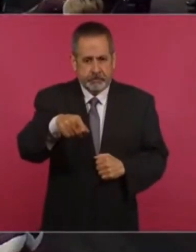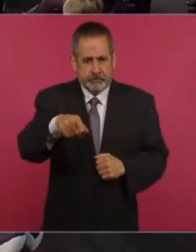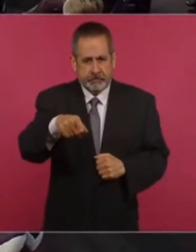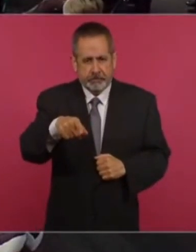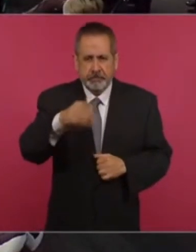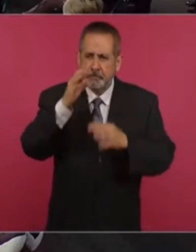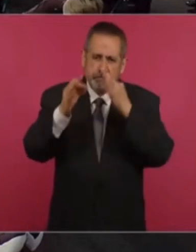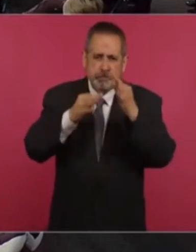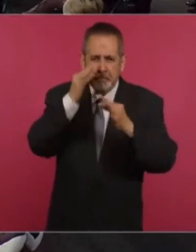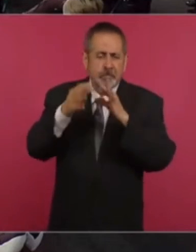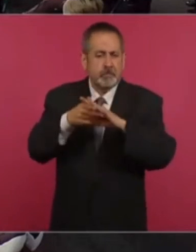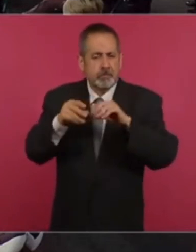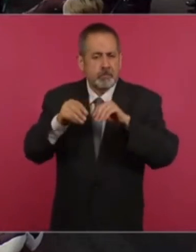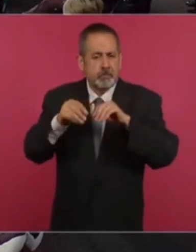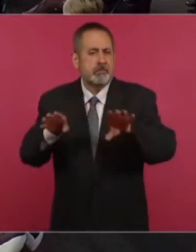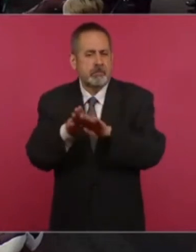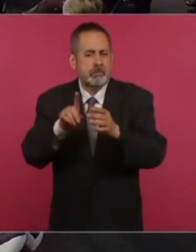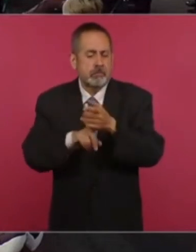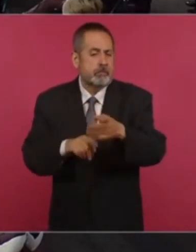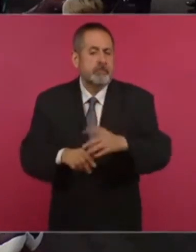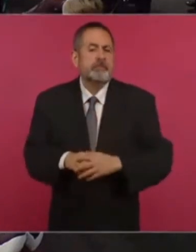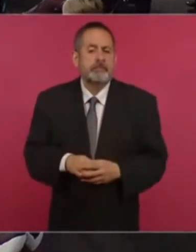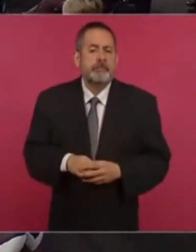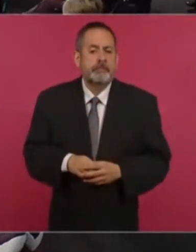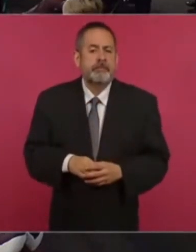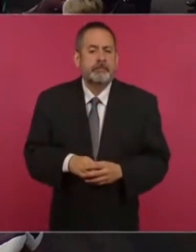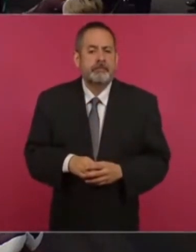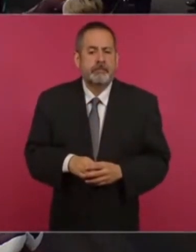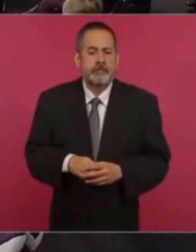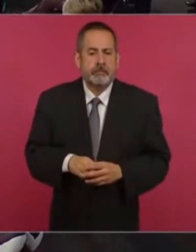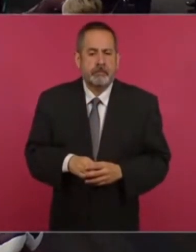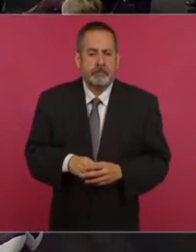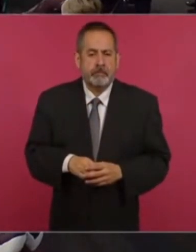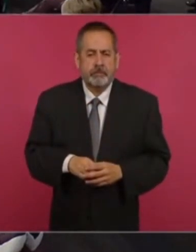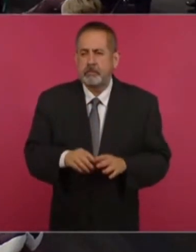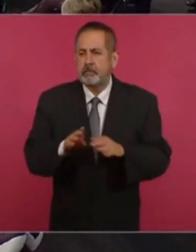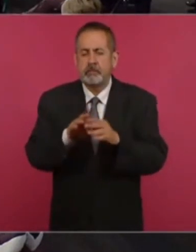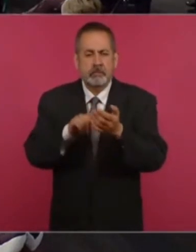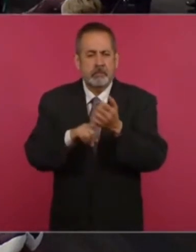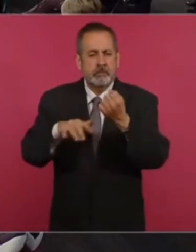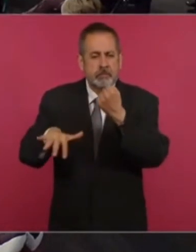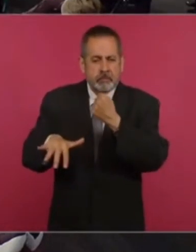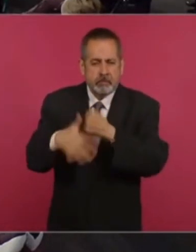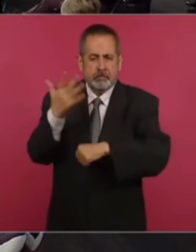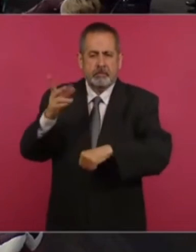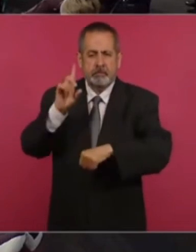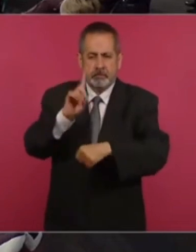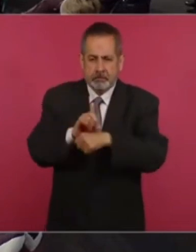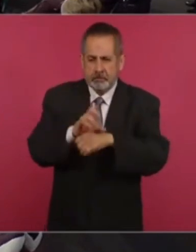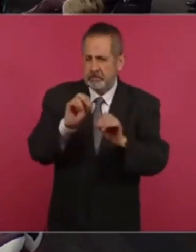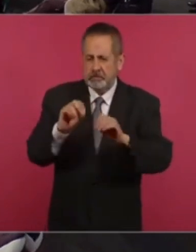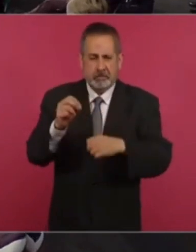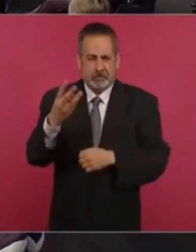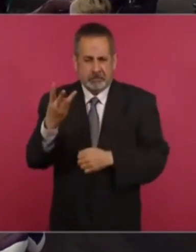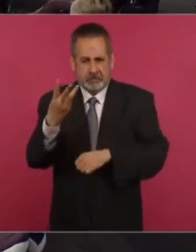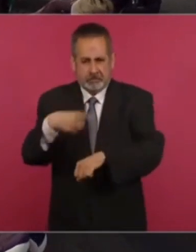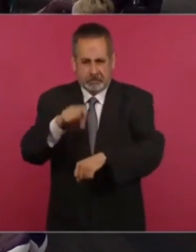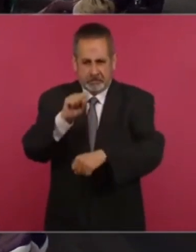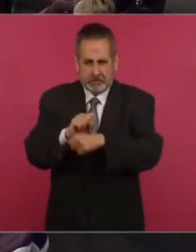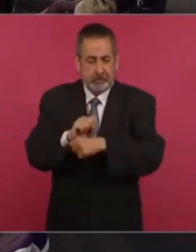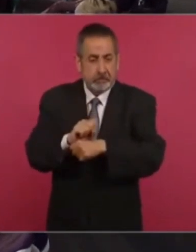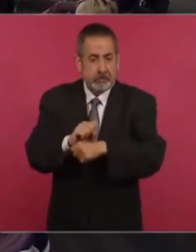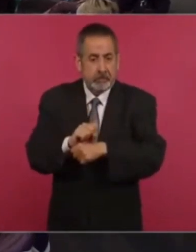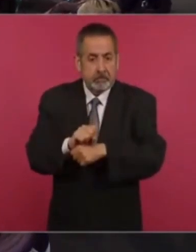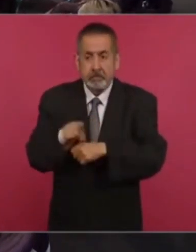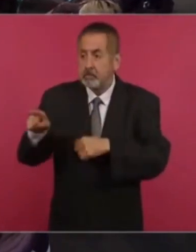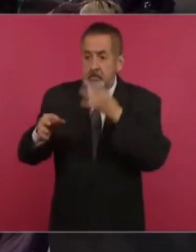esa campaña, nos dejaron como 15 días o 3 semanas